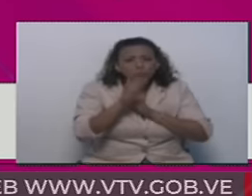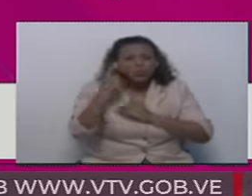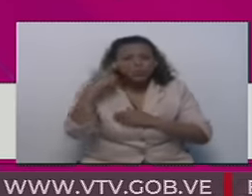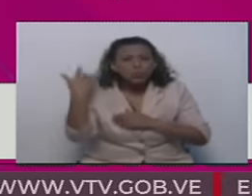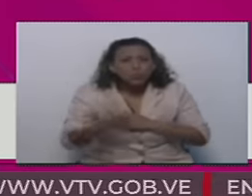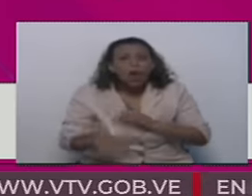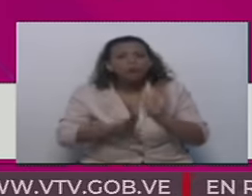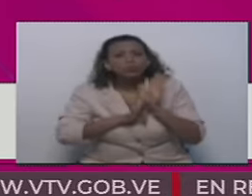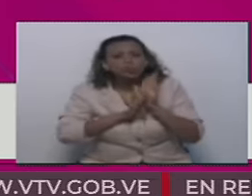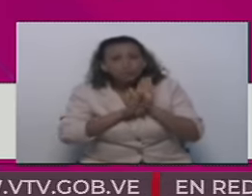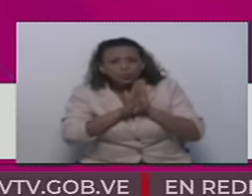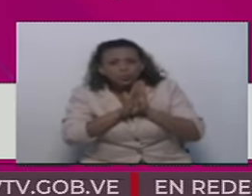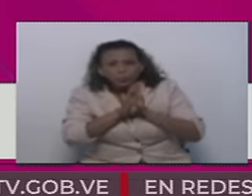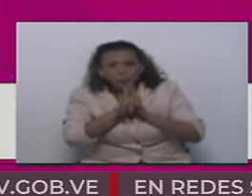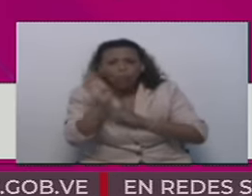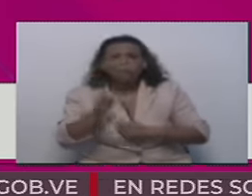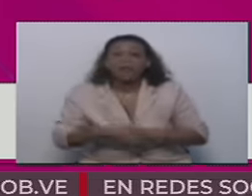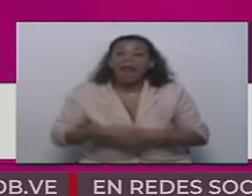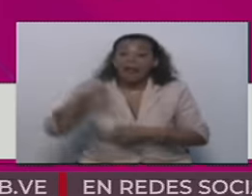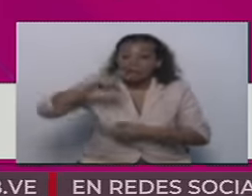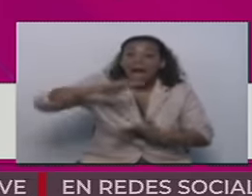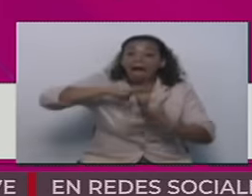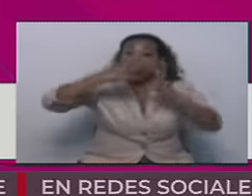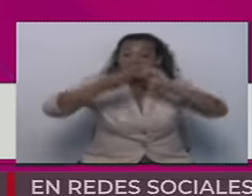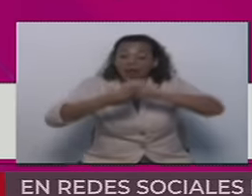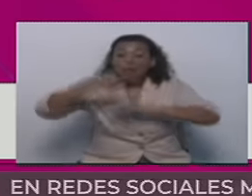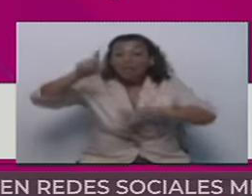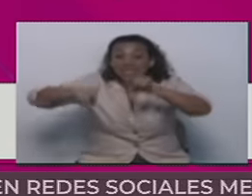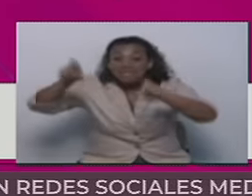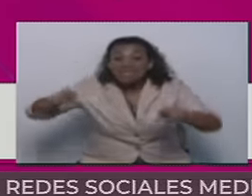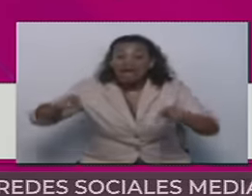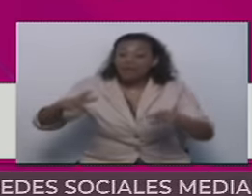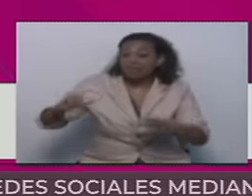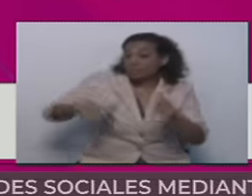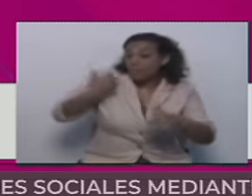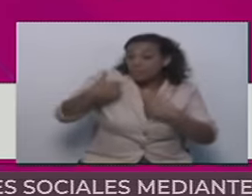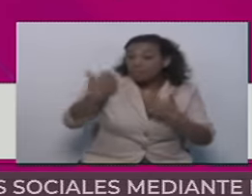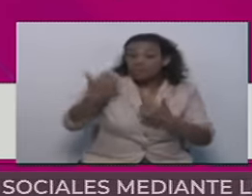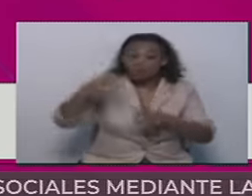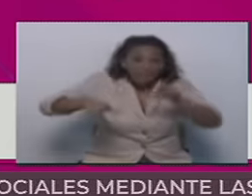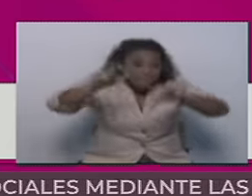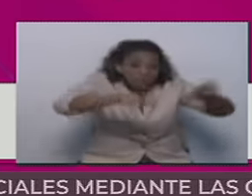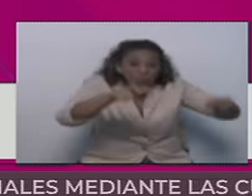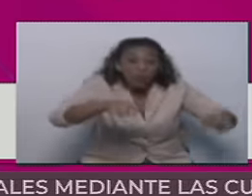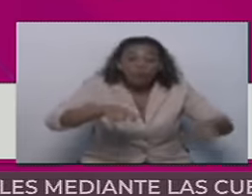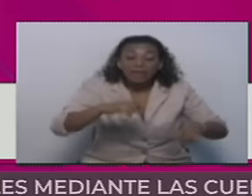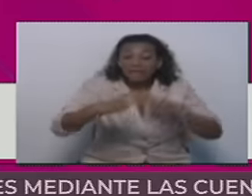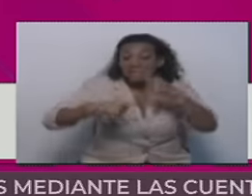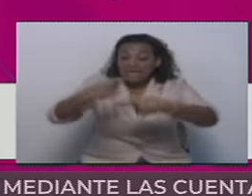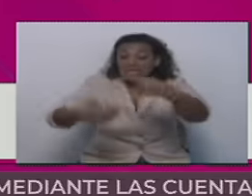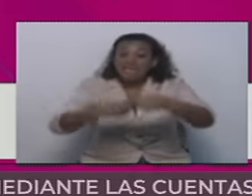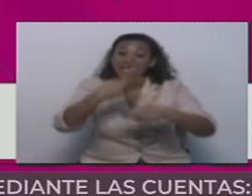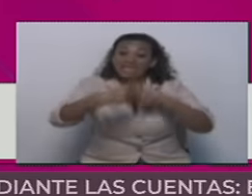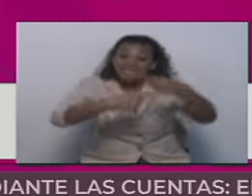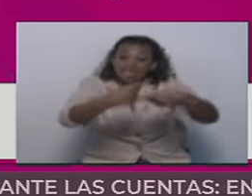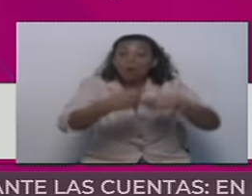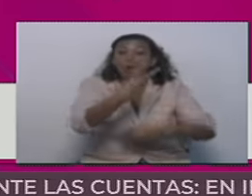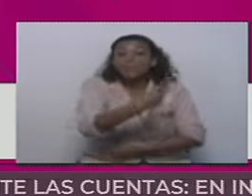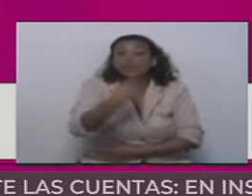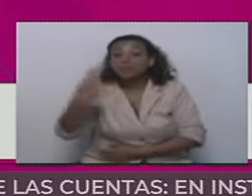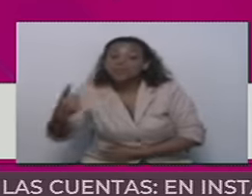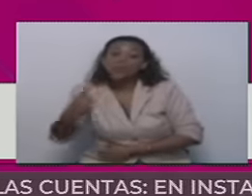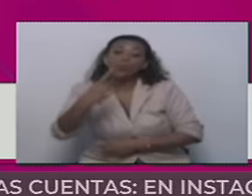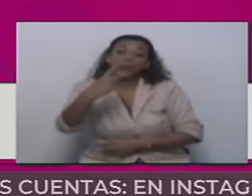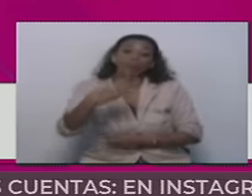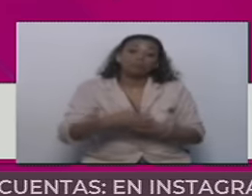Actualizarla a las necesidades de la sociedad del siglo XXI en el año 2024,